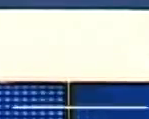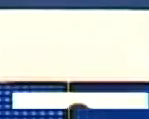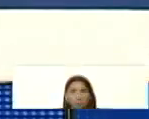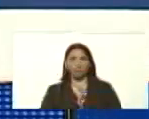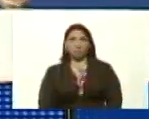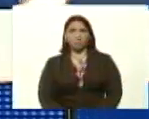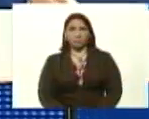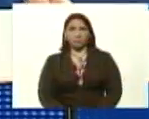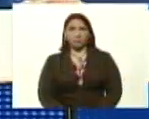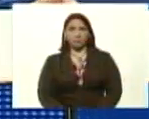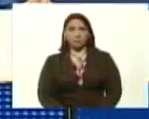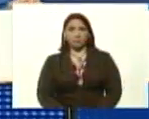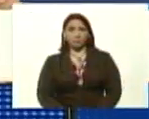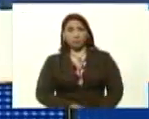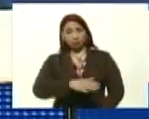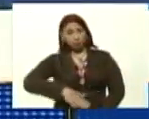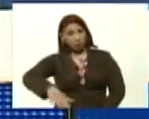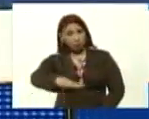y ancho